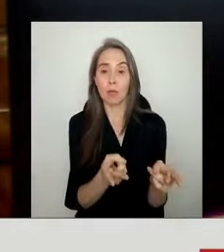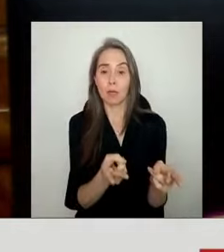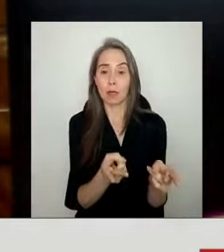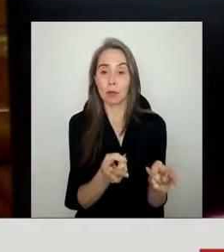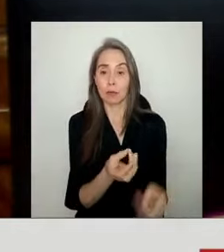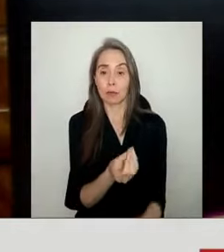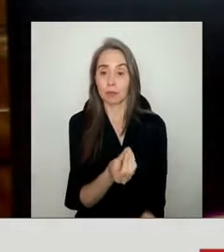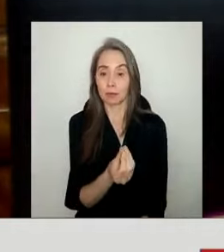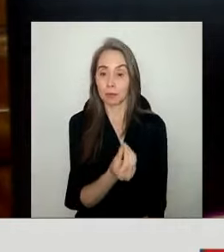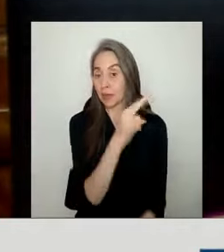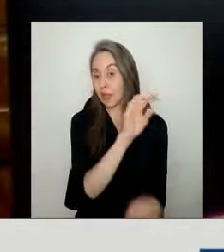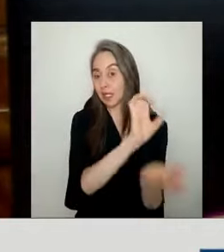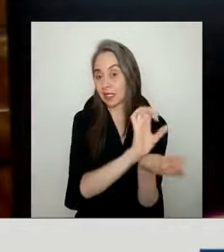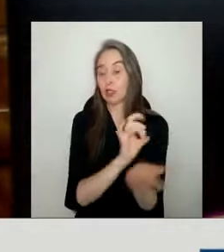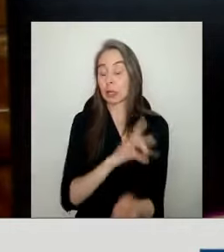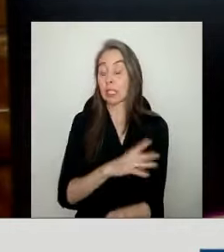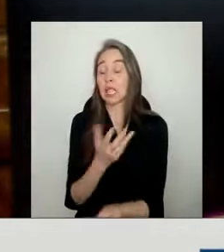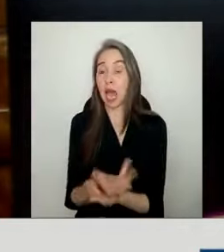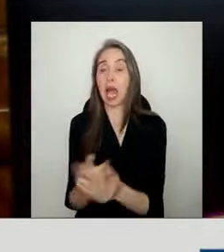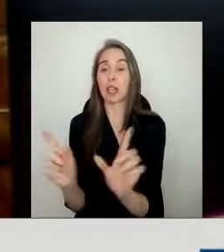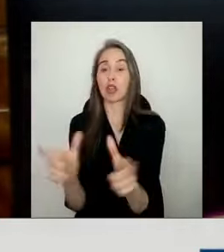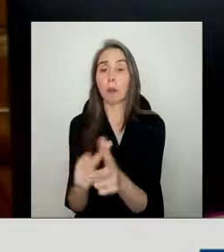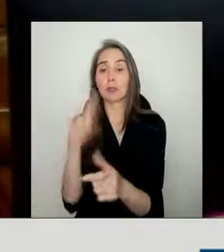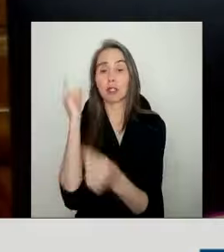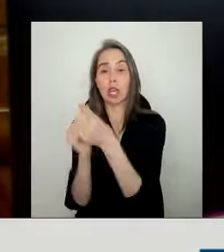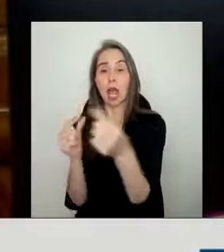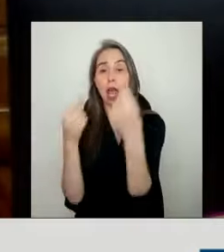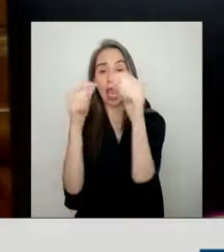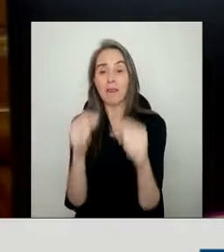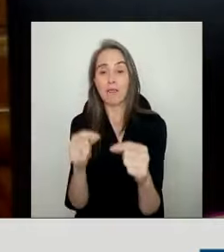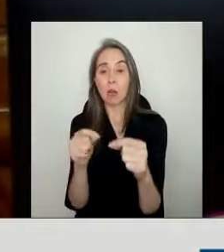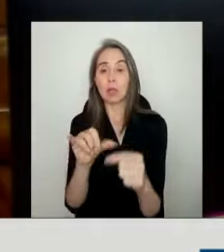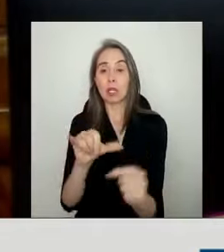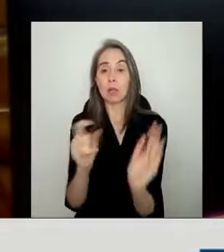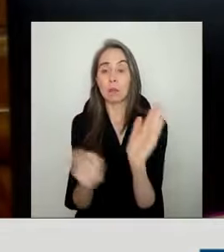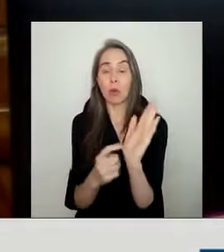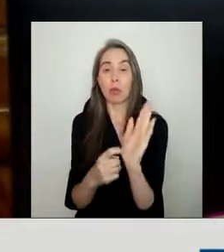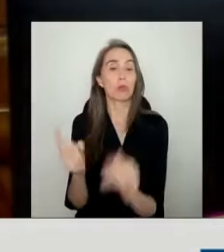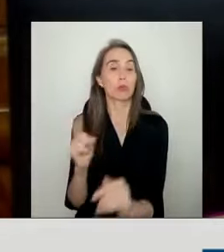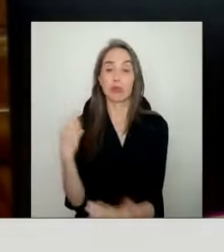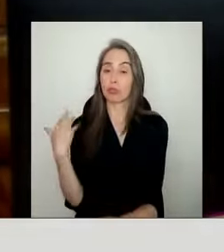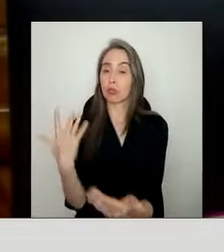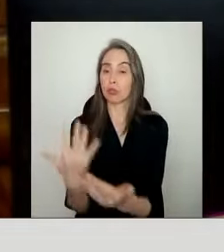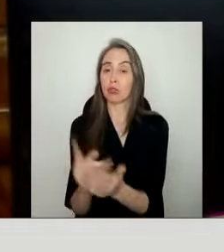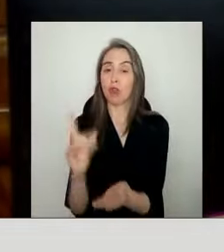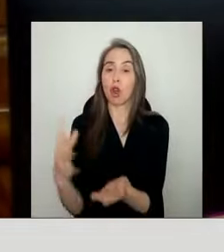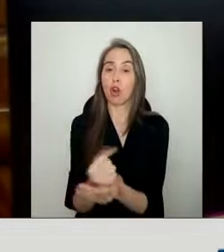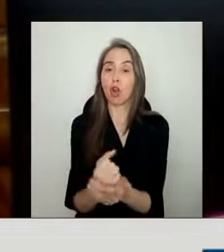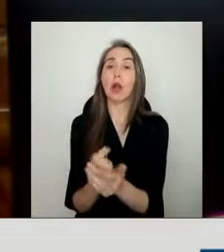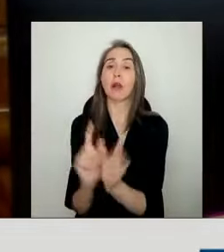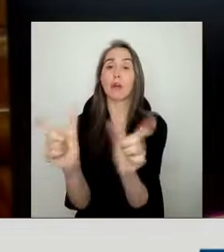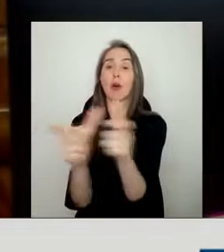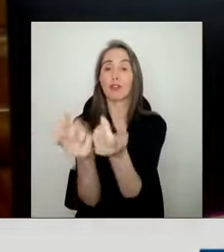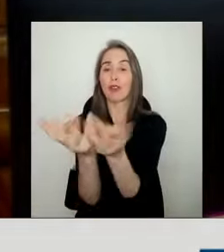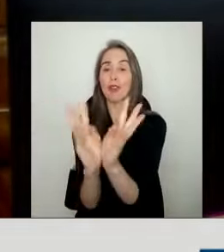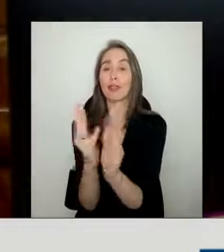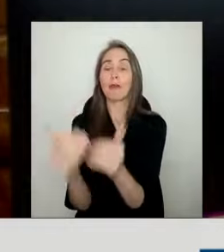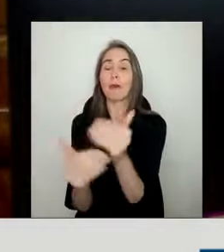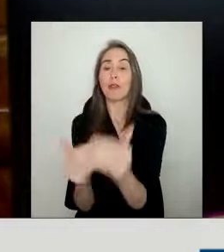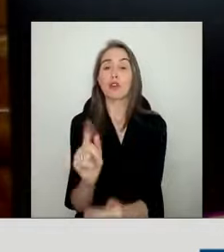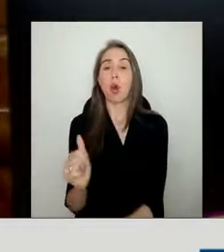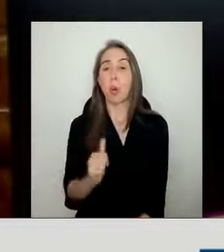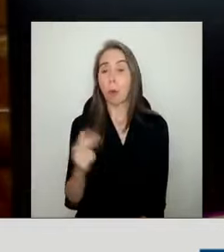actualmente chile cuenta con la Comisión Nacional de evaluación y productividad pero que no ha logrado dada su estructura y funcionamiento cumplir con el rol de evaluación